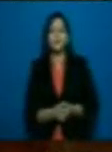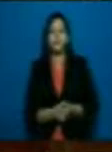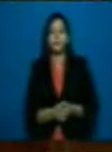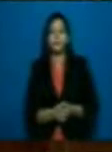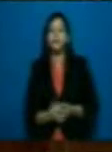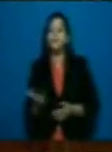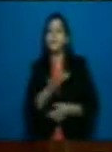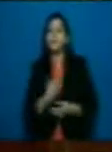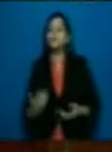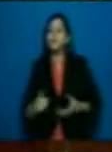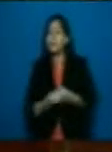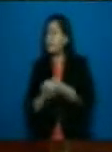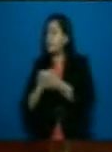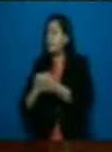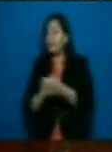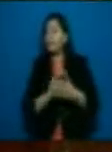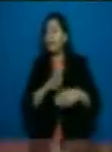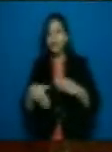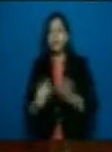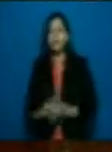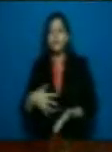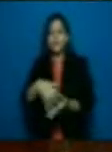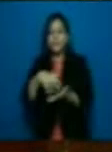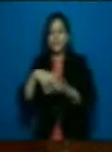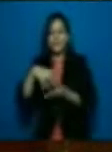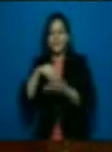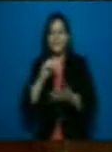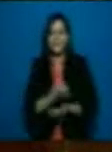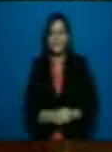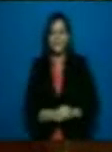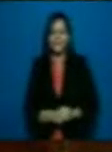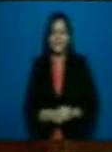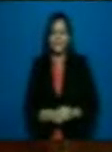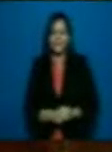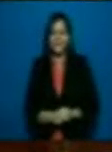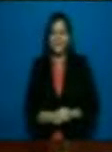y generalmente los problemas nos desunimos